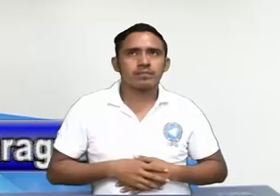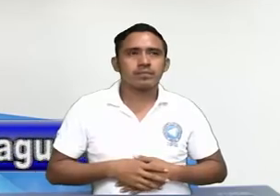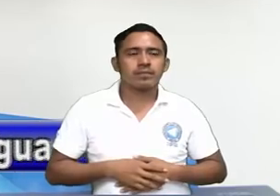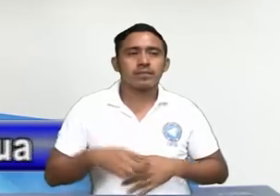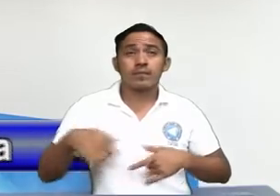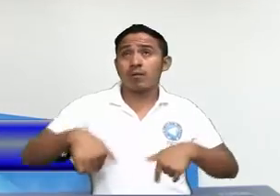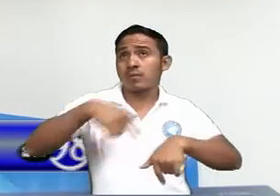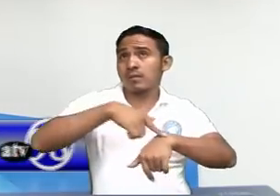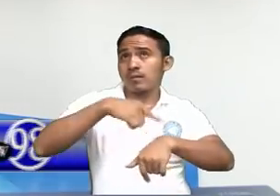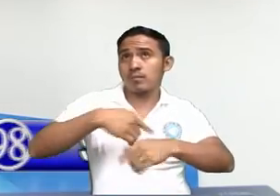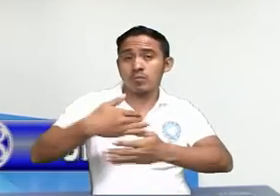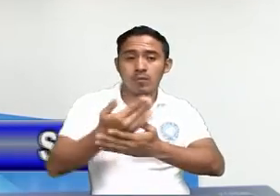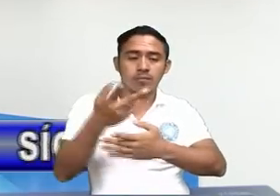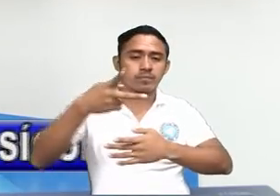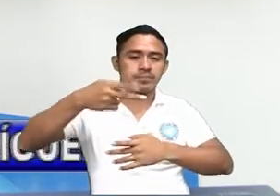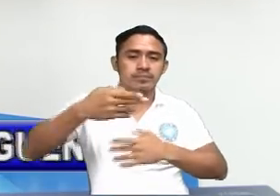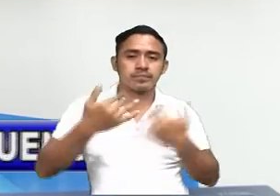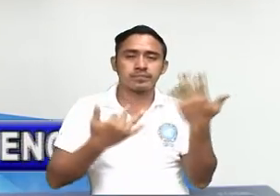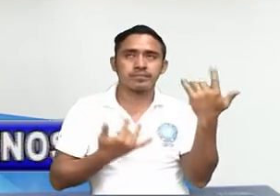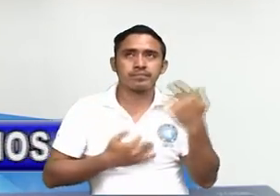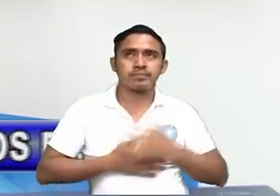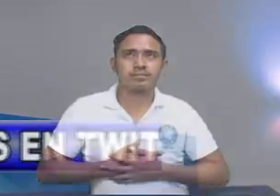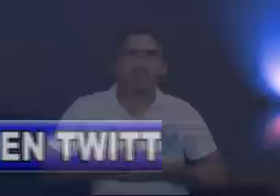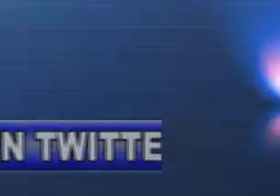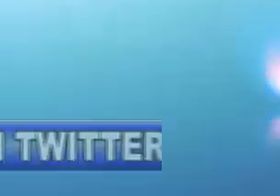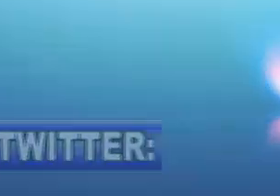Es momento de hacer una nueva pausa, pero ya volvemos.